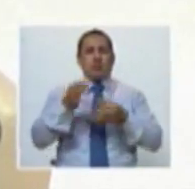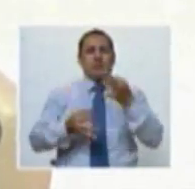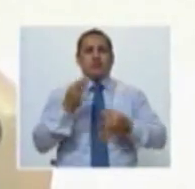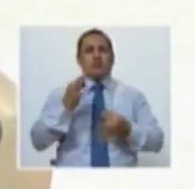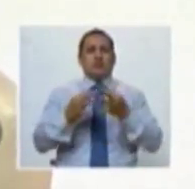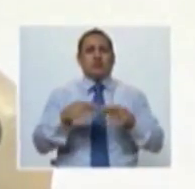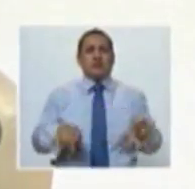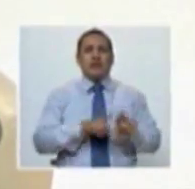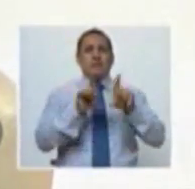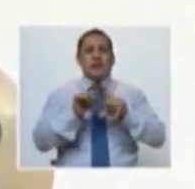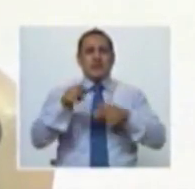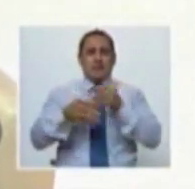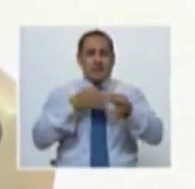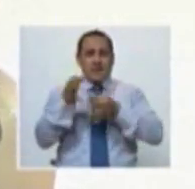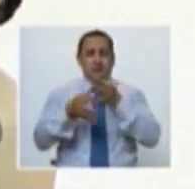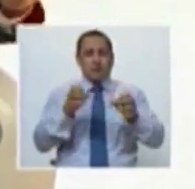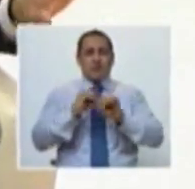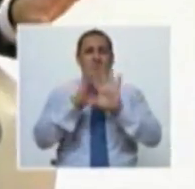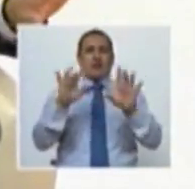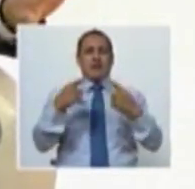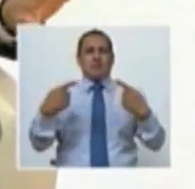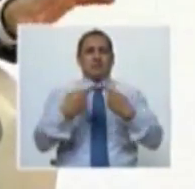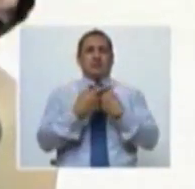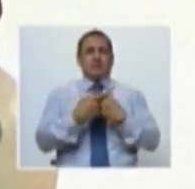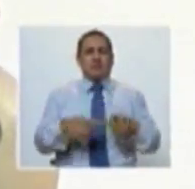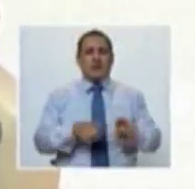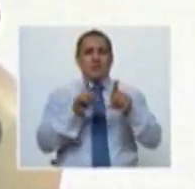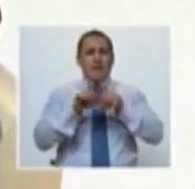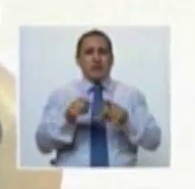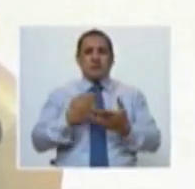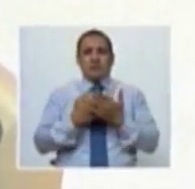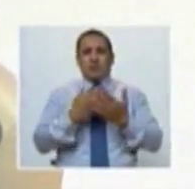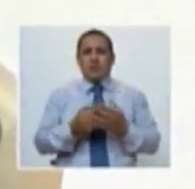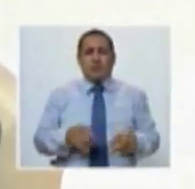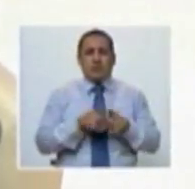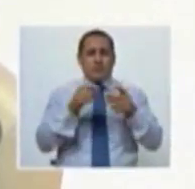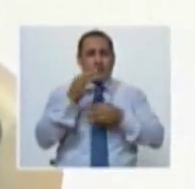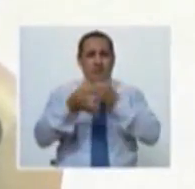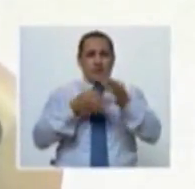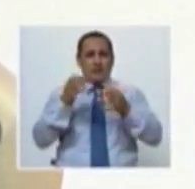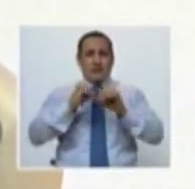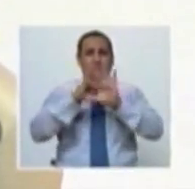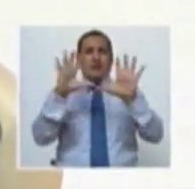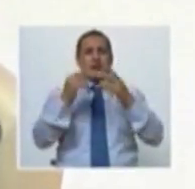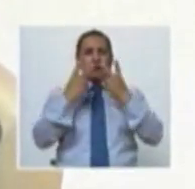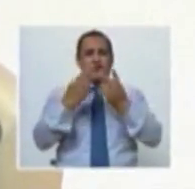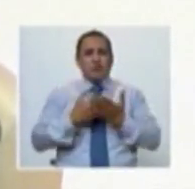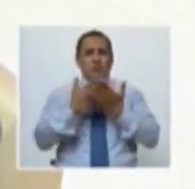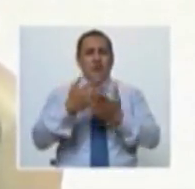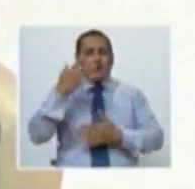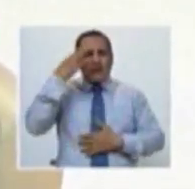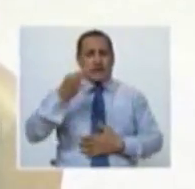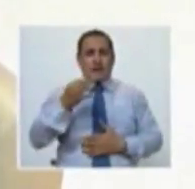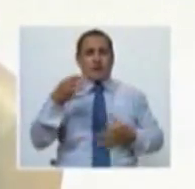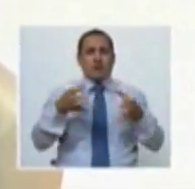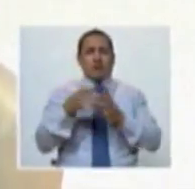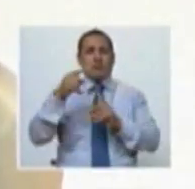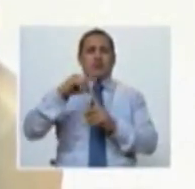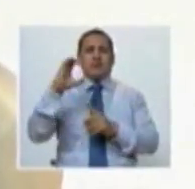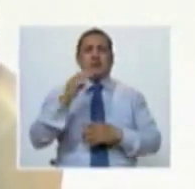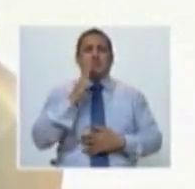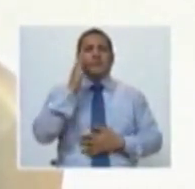Entonces, esta indeterminación es contra el principio de tipicidad y es esa la justificación que ha considerado el tribunal pertinente efectos de